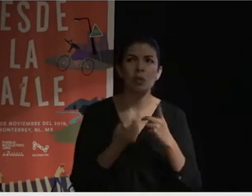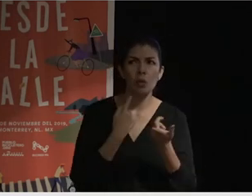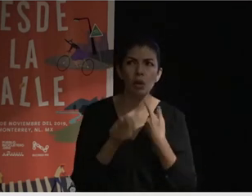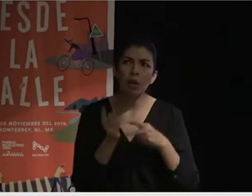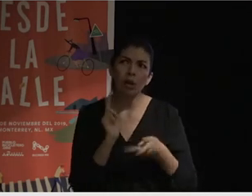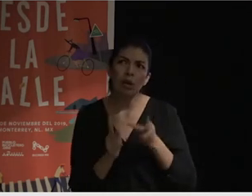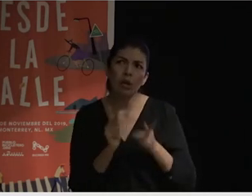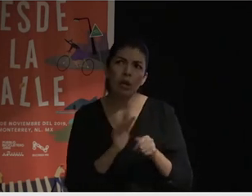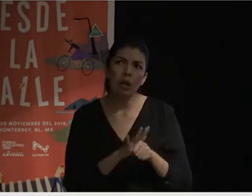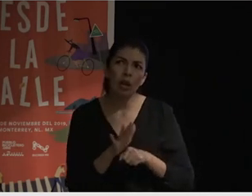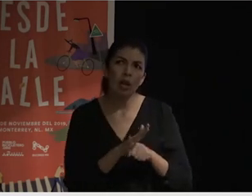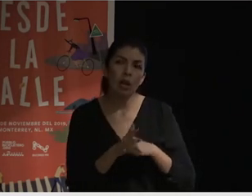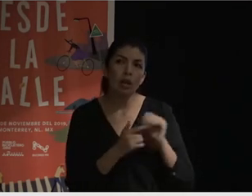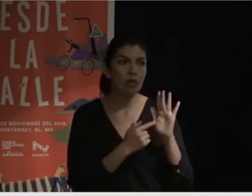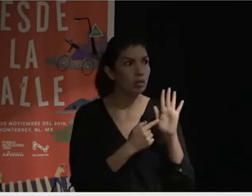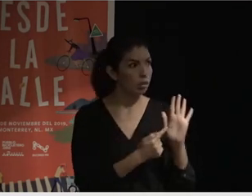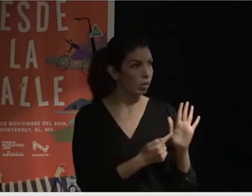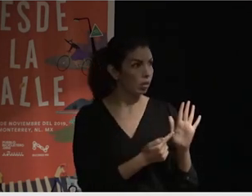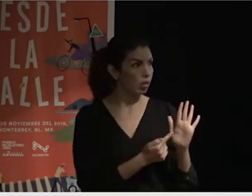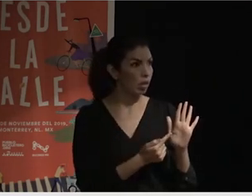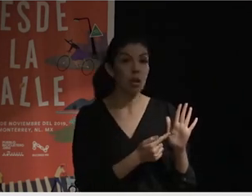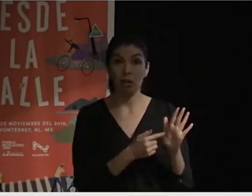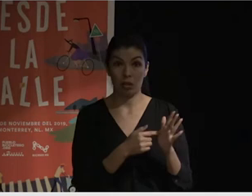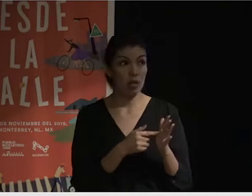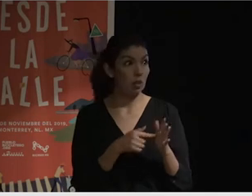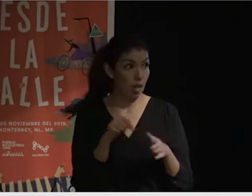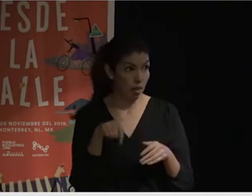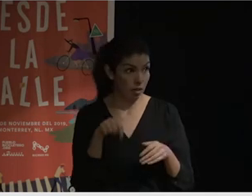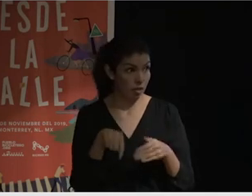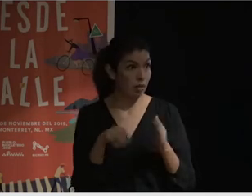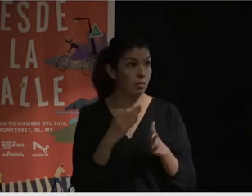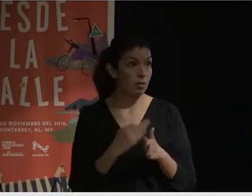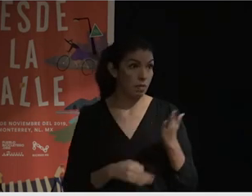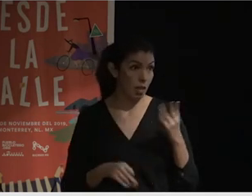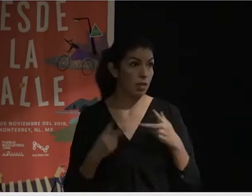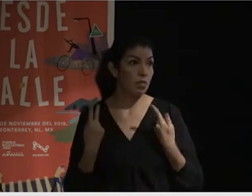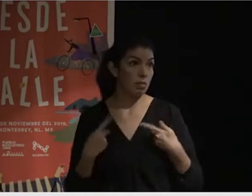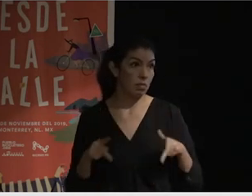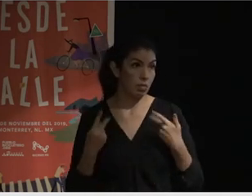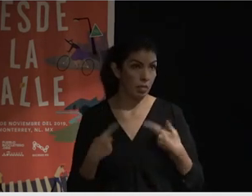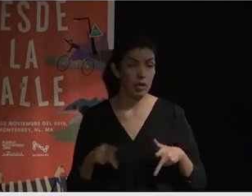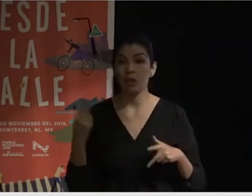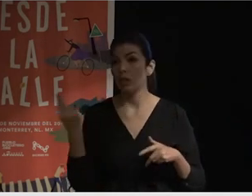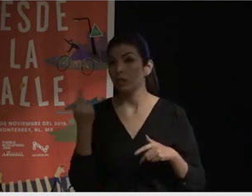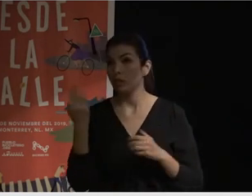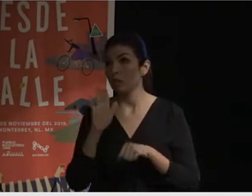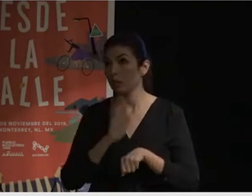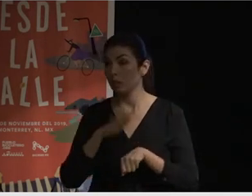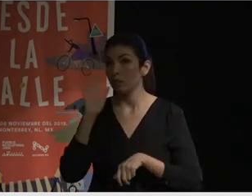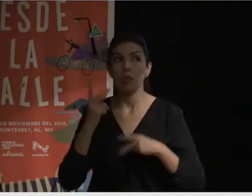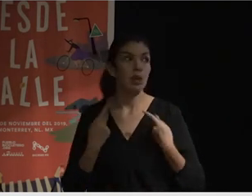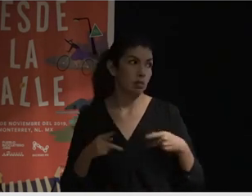las personas, ¿no? Porque aquí necesitamos ser más, y creo que ahí también viene este reto, justo en la presentación que yo di del señor